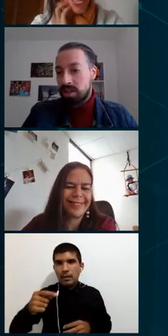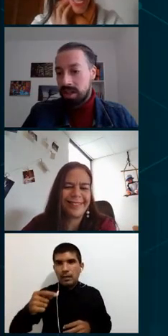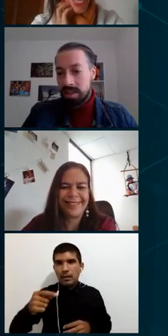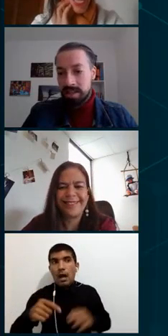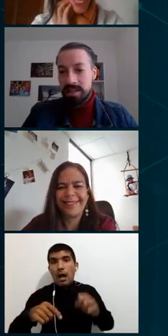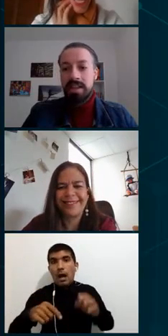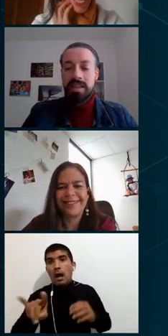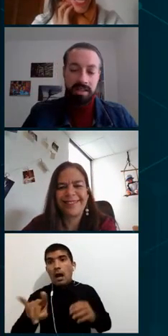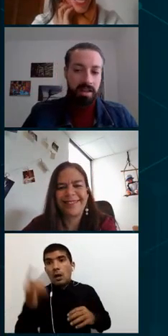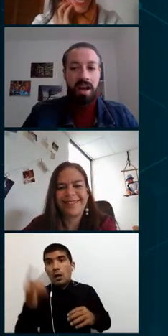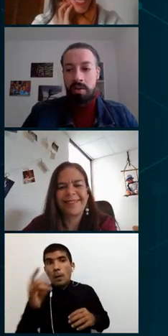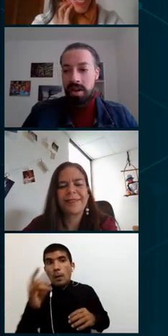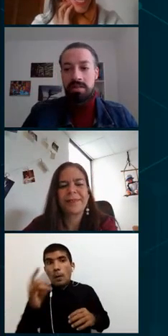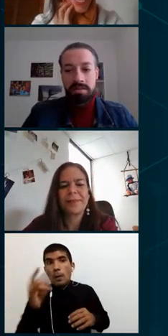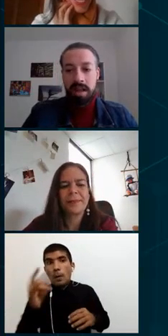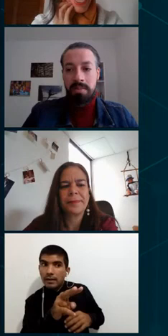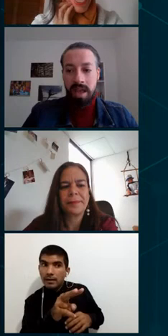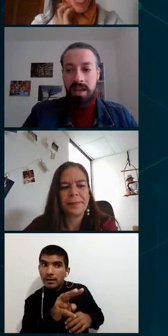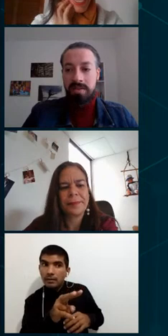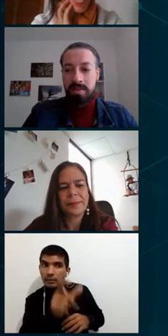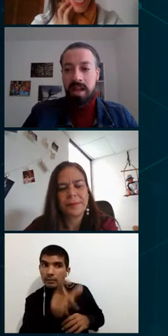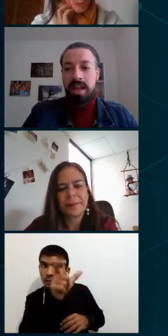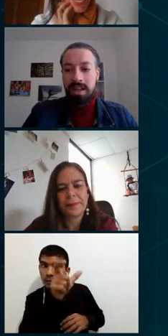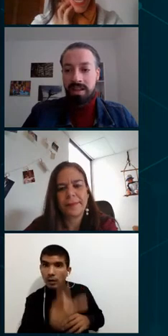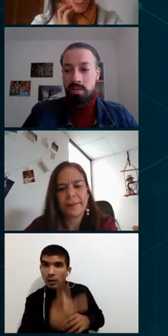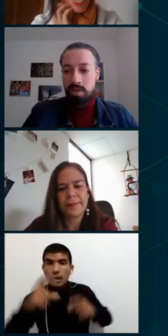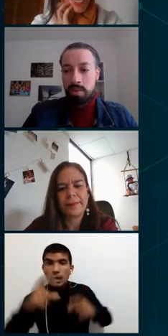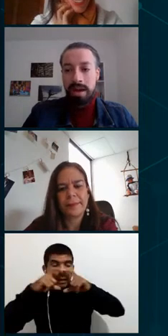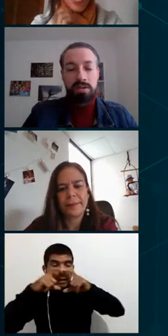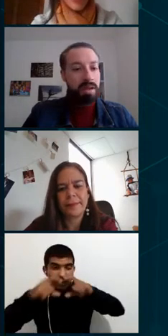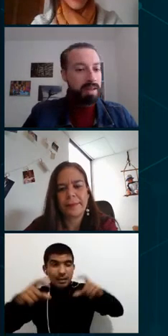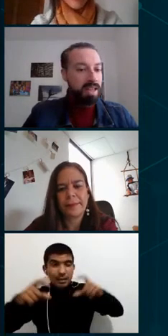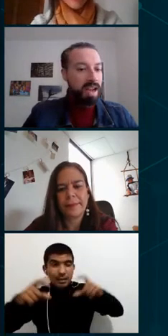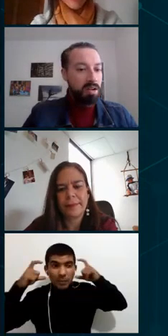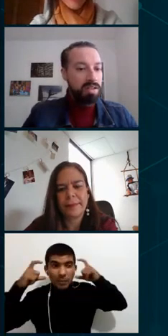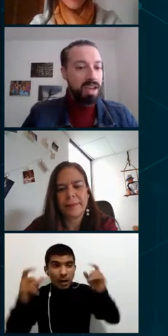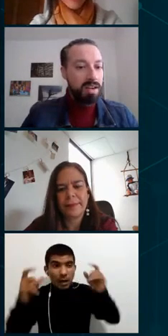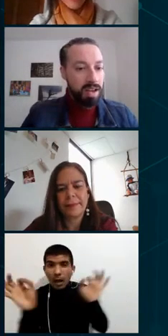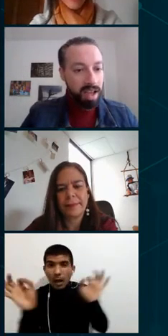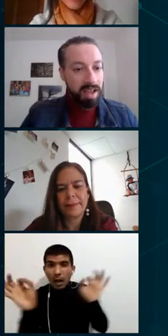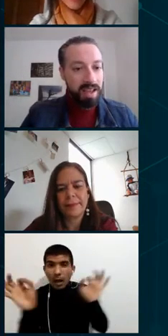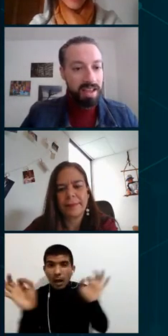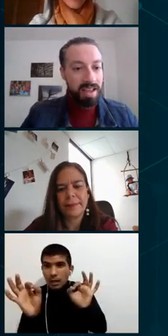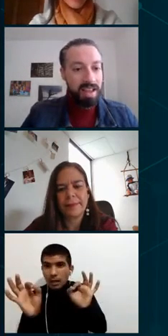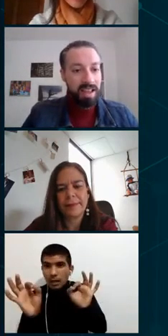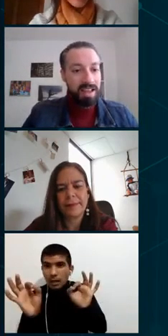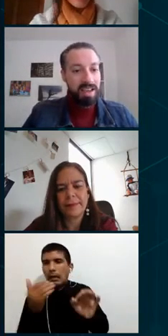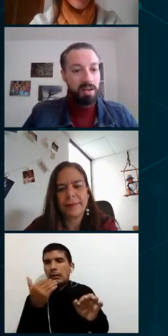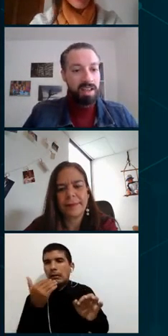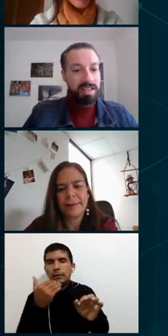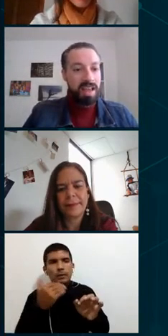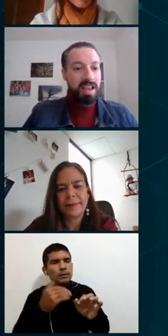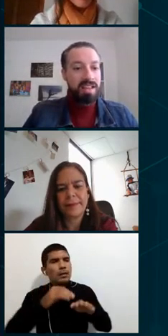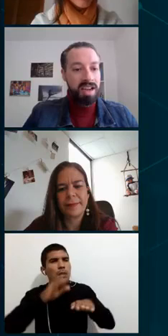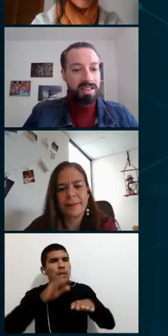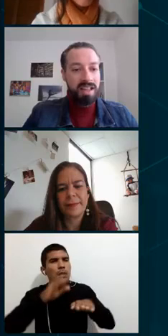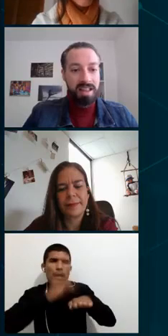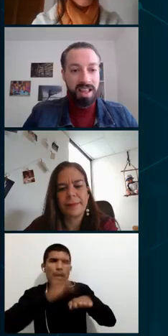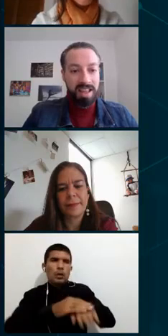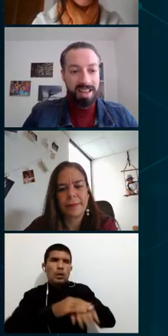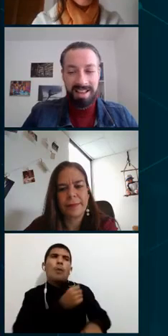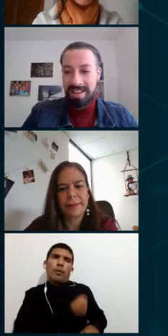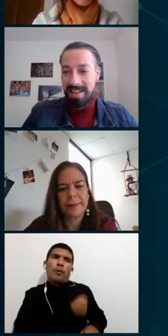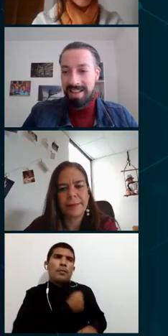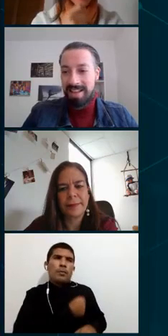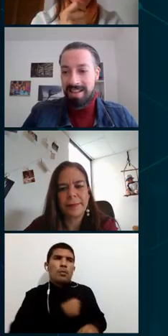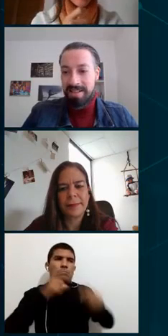de peluche. Ah, bueno, también un peluche de pantera rosa, Que les creo que sería diga